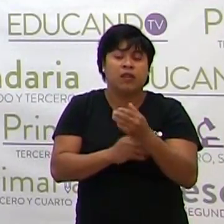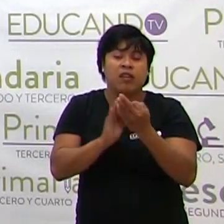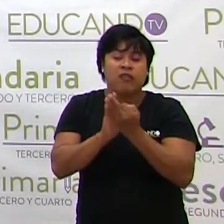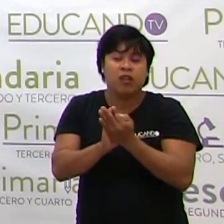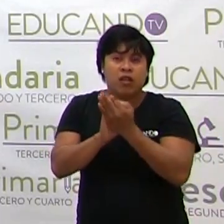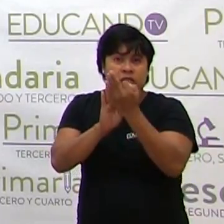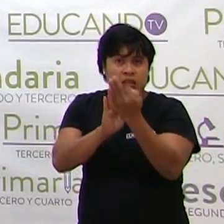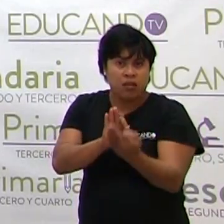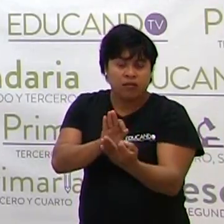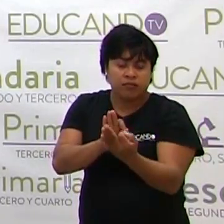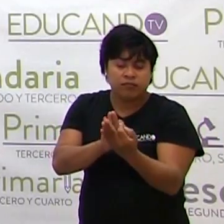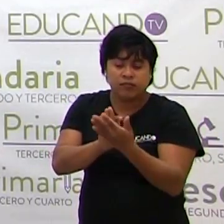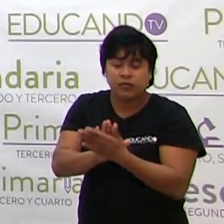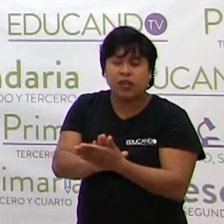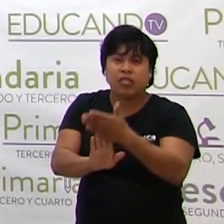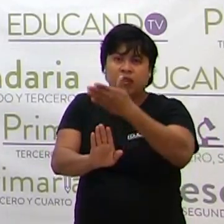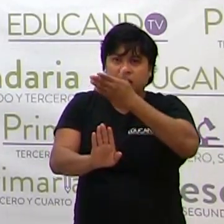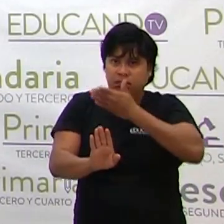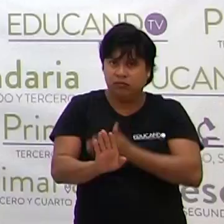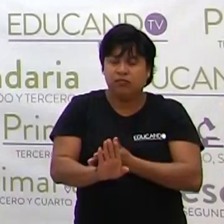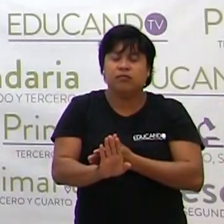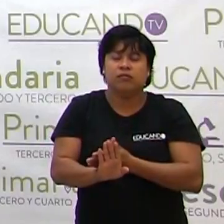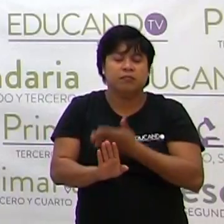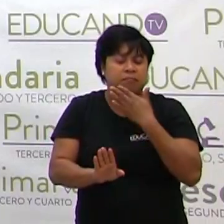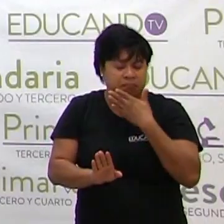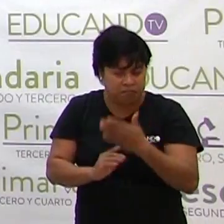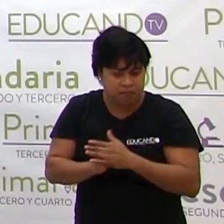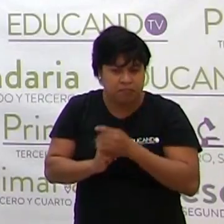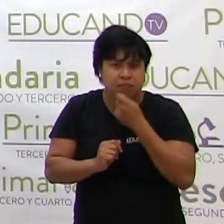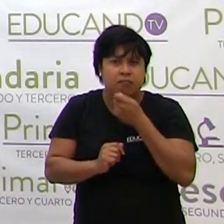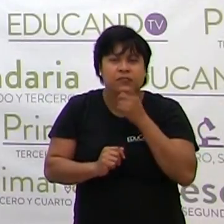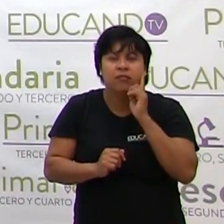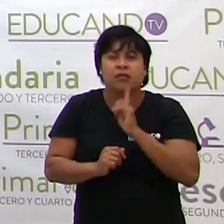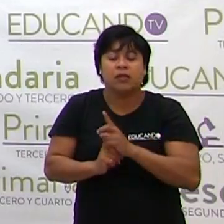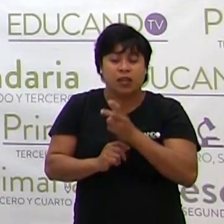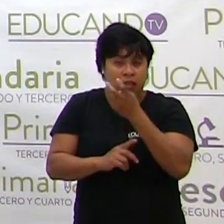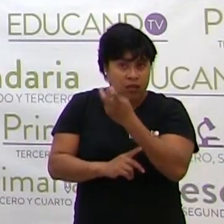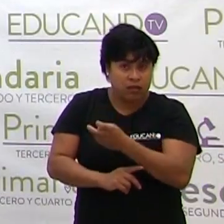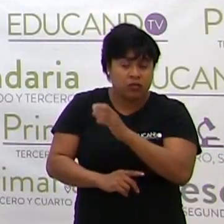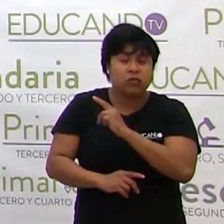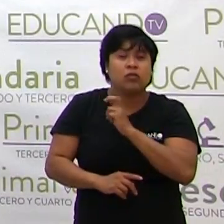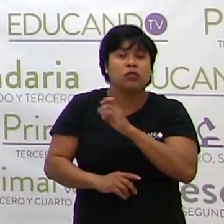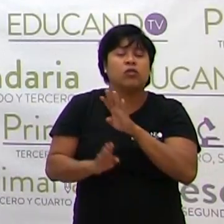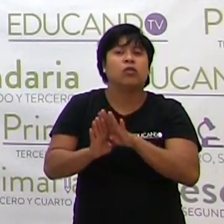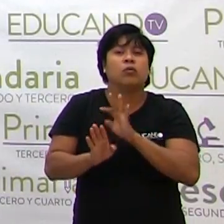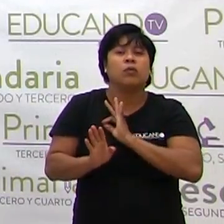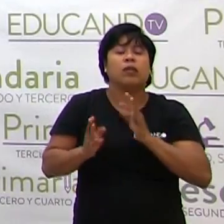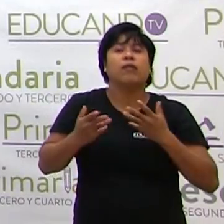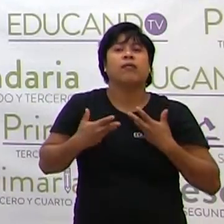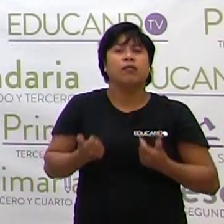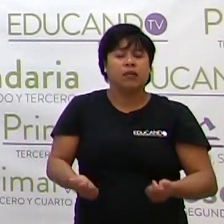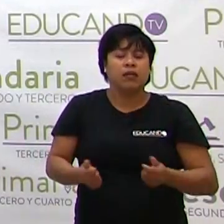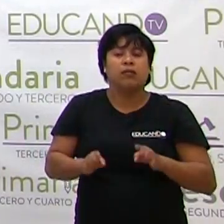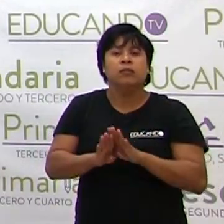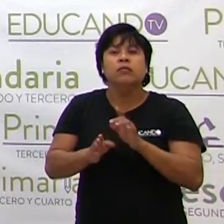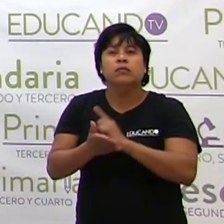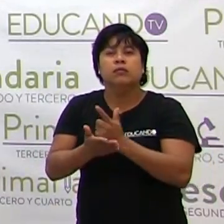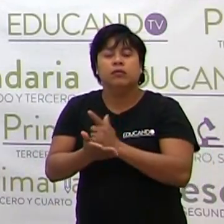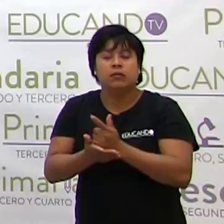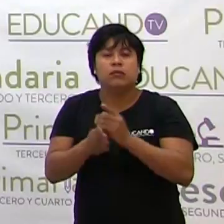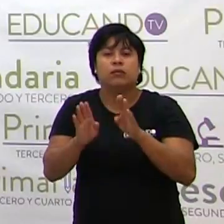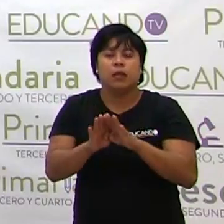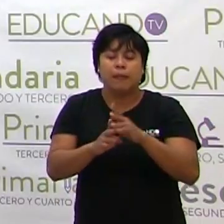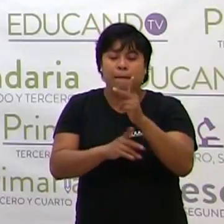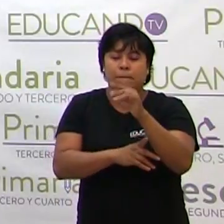frente y atrás. Muy bien, niños y niñas. Esto nos hace entender que nuestro libro en forma